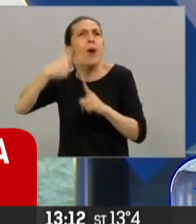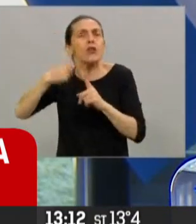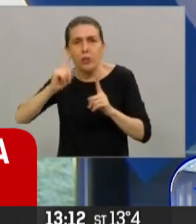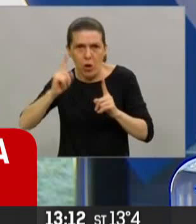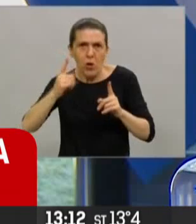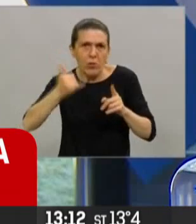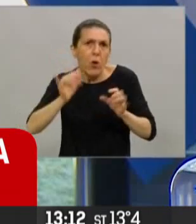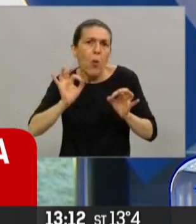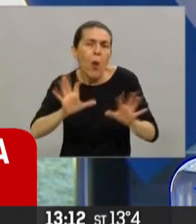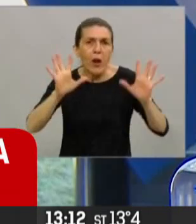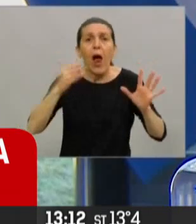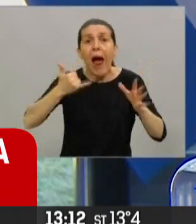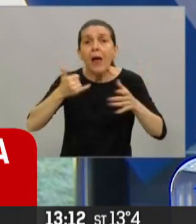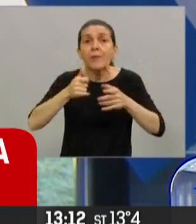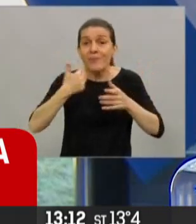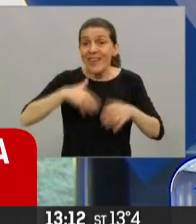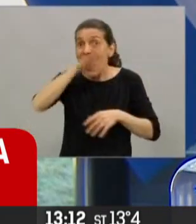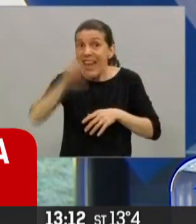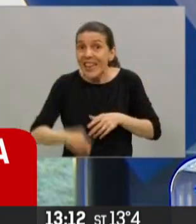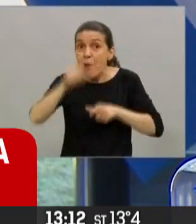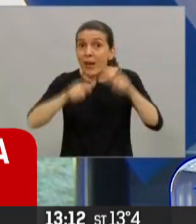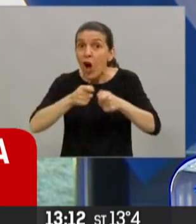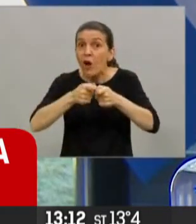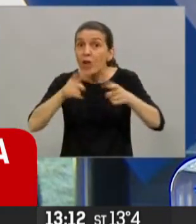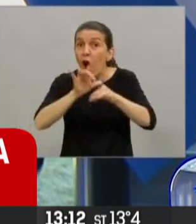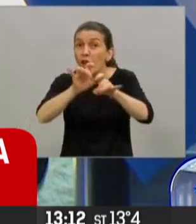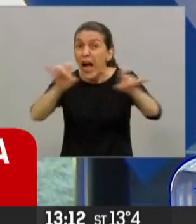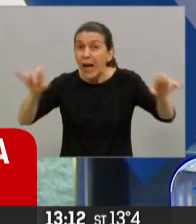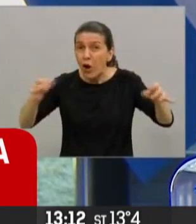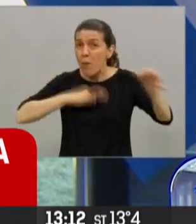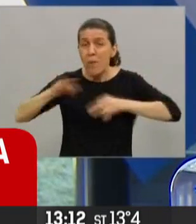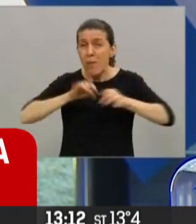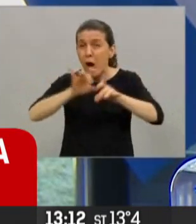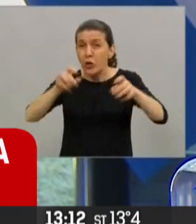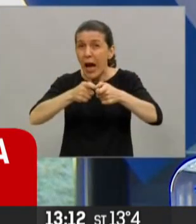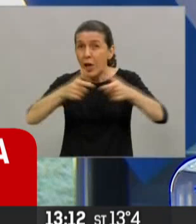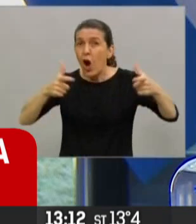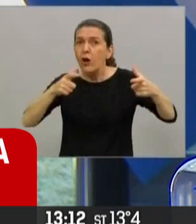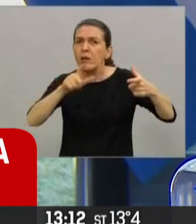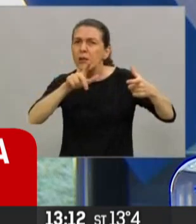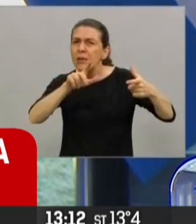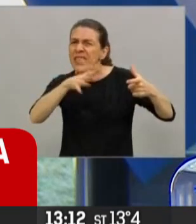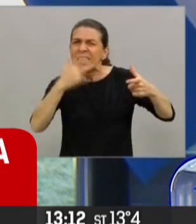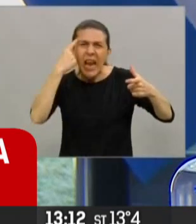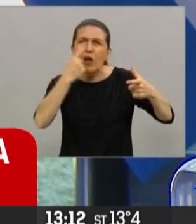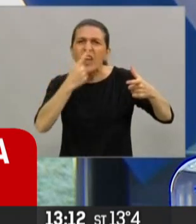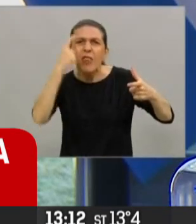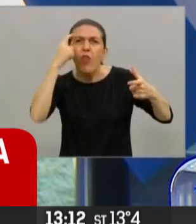Los casos han aumentado en la Argentina y ya hay más de 110.000 casos, creo, y